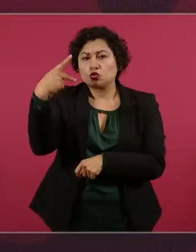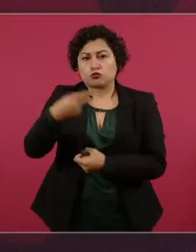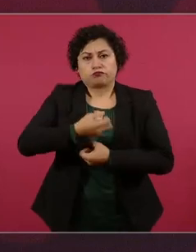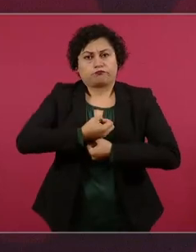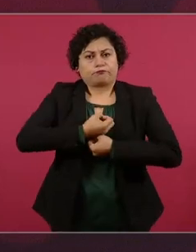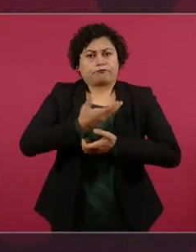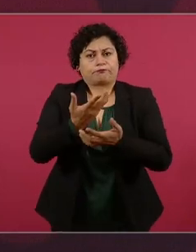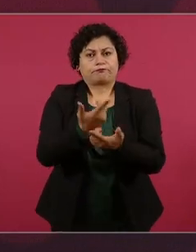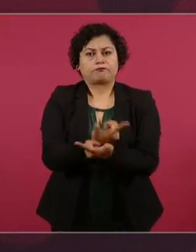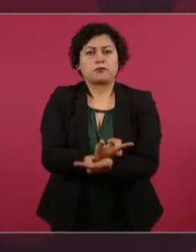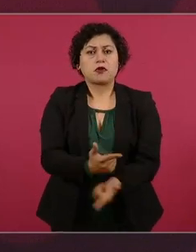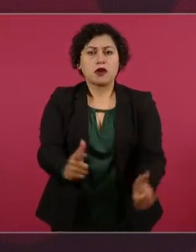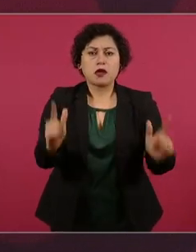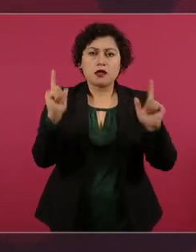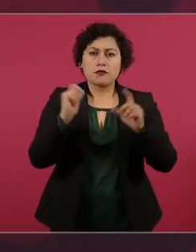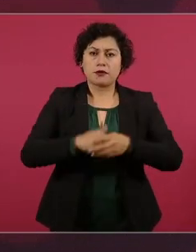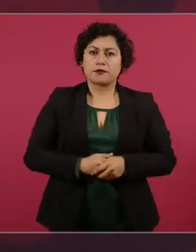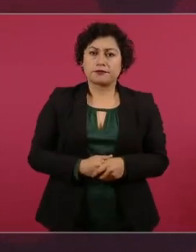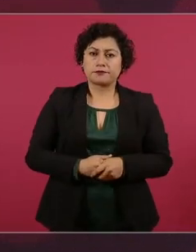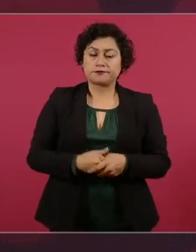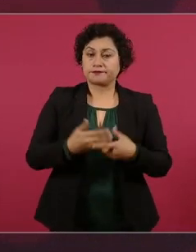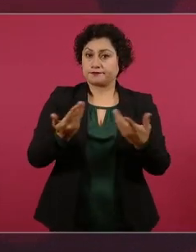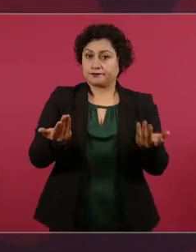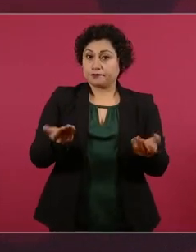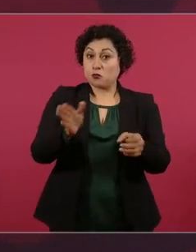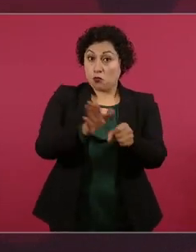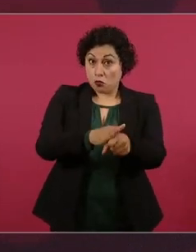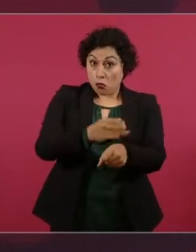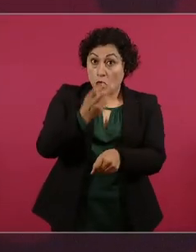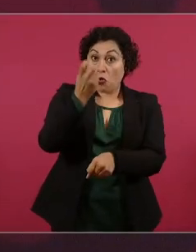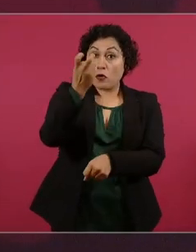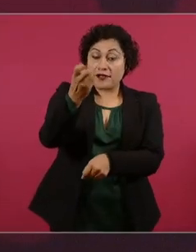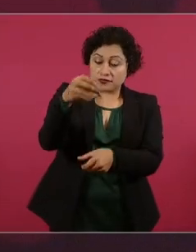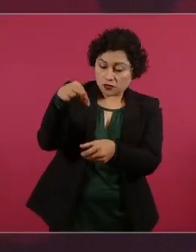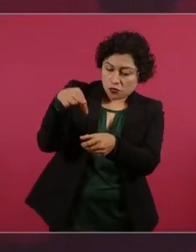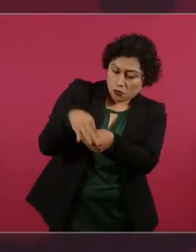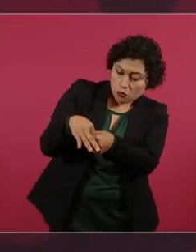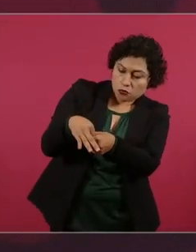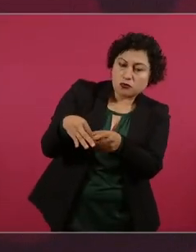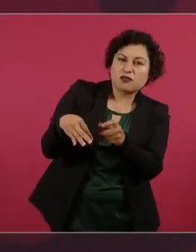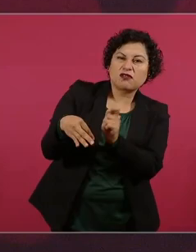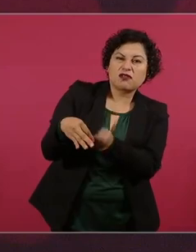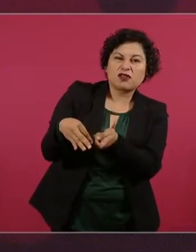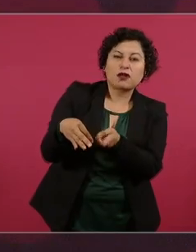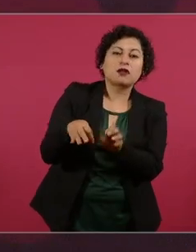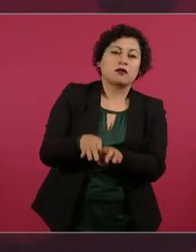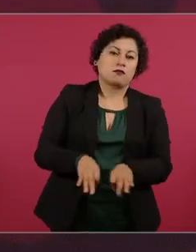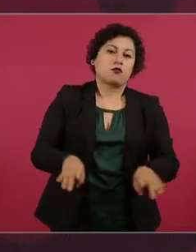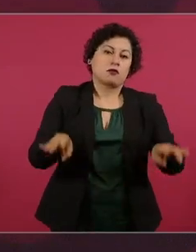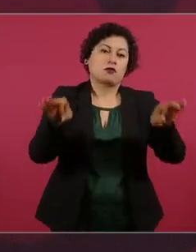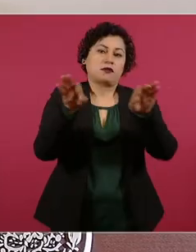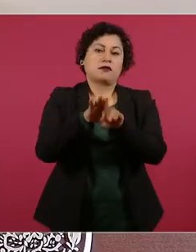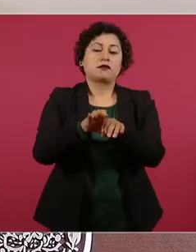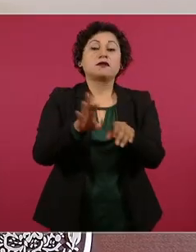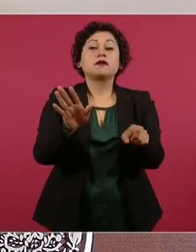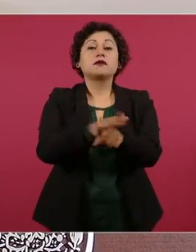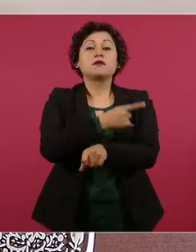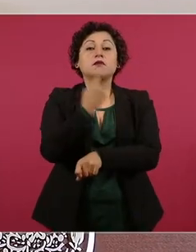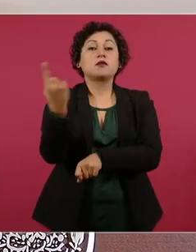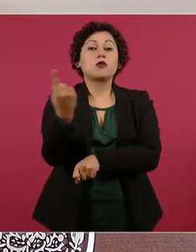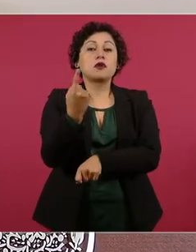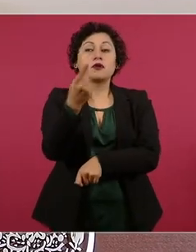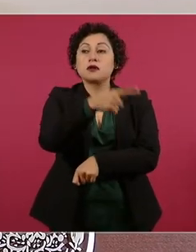arma que se tiene en una democracia es la credencial del elector.